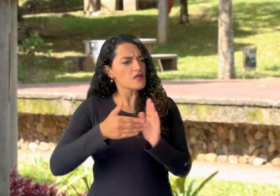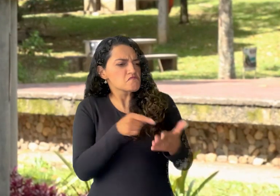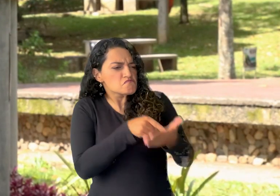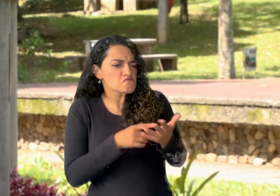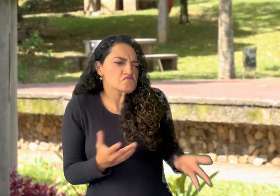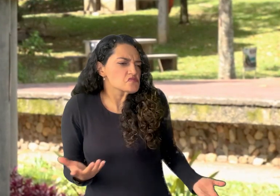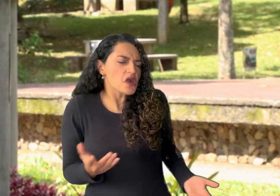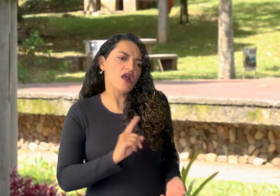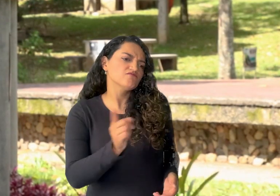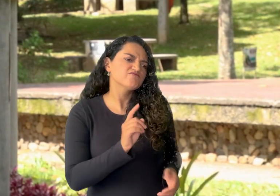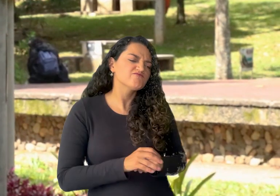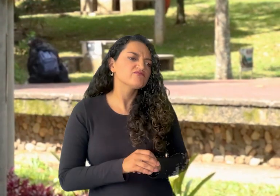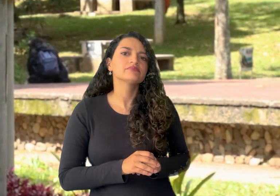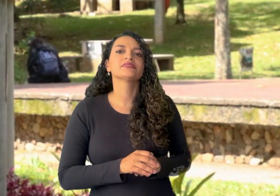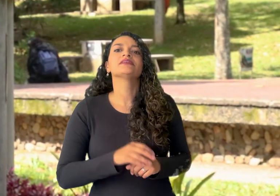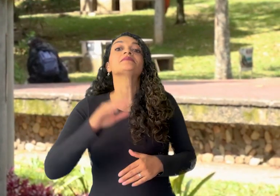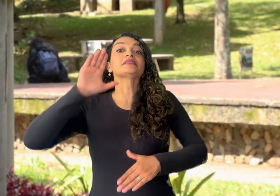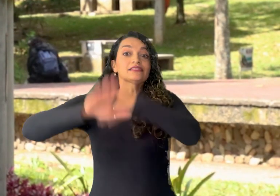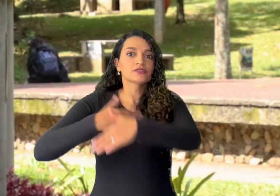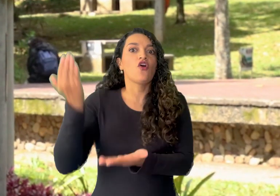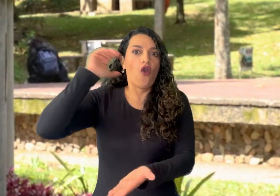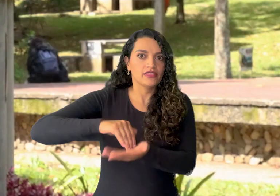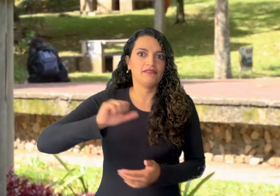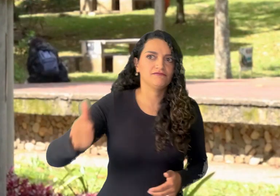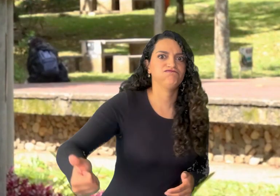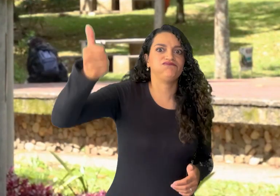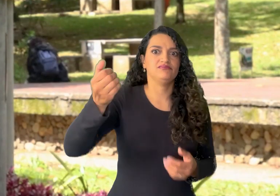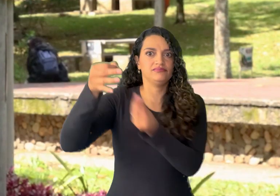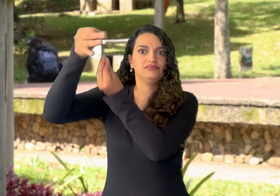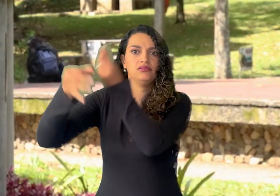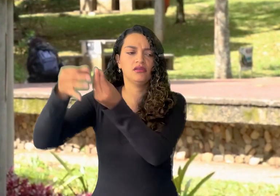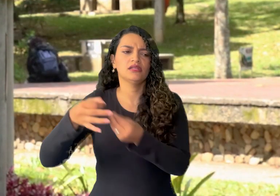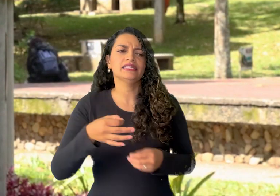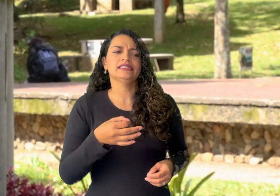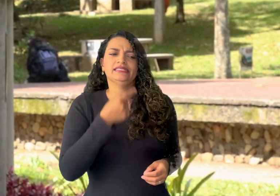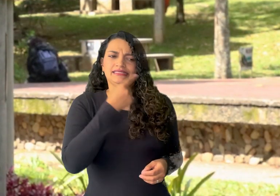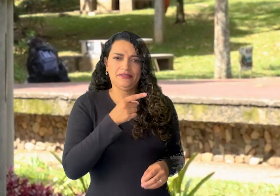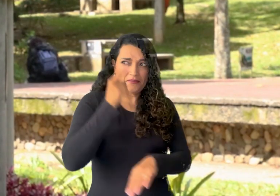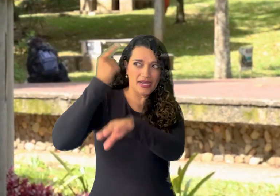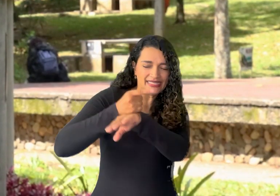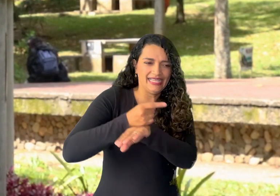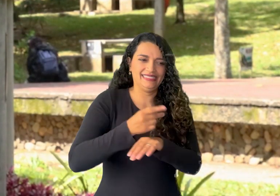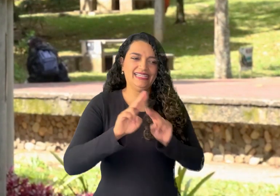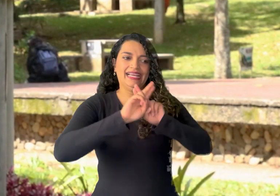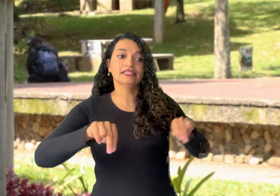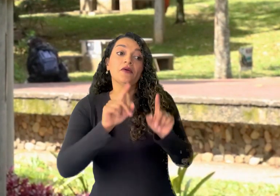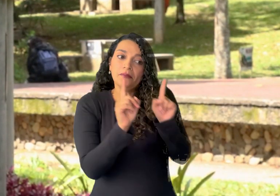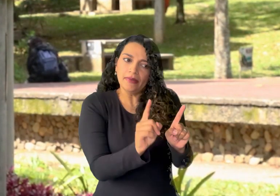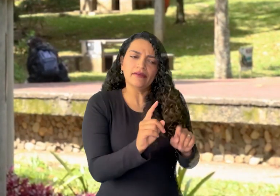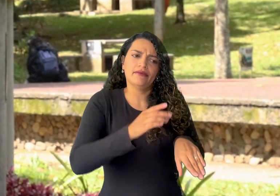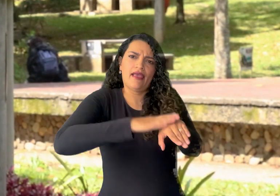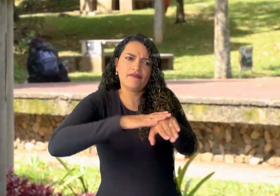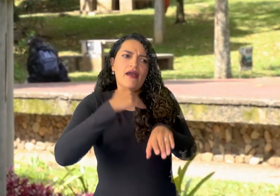carga argumentativa exigida. En segunda instancia, se decide revocar la decisión, pero se niega el amparo, debido